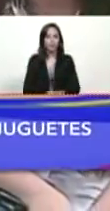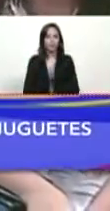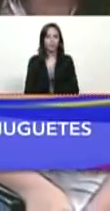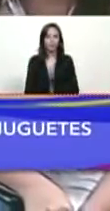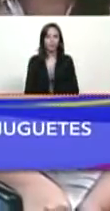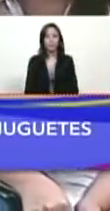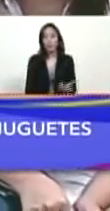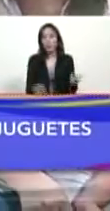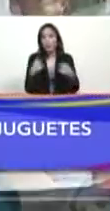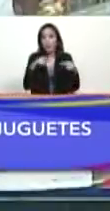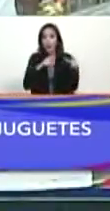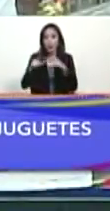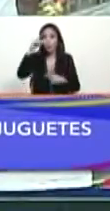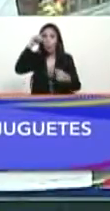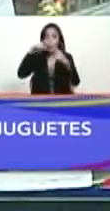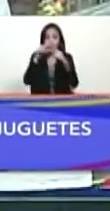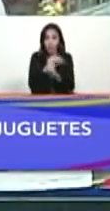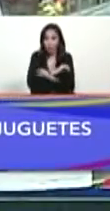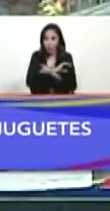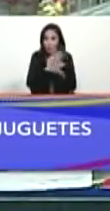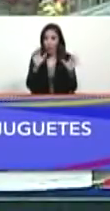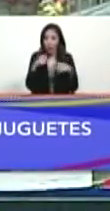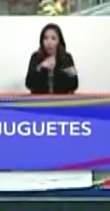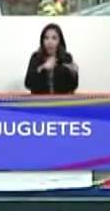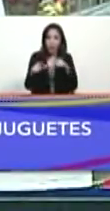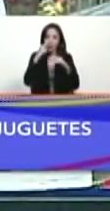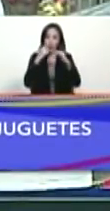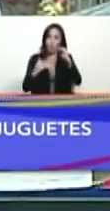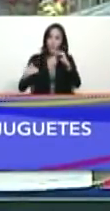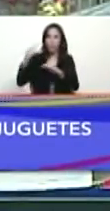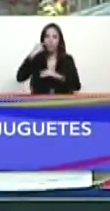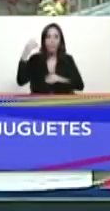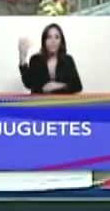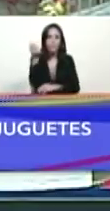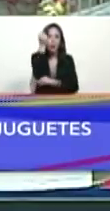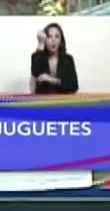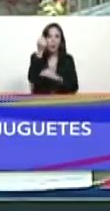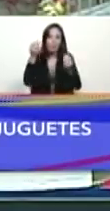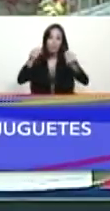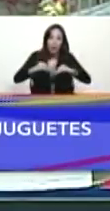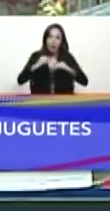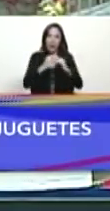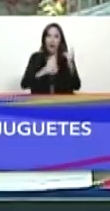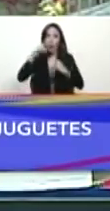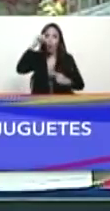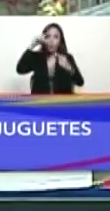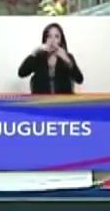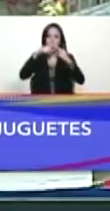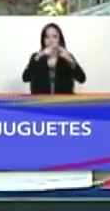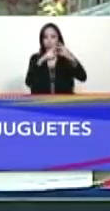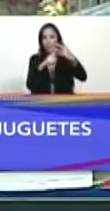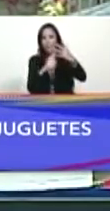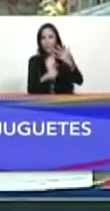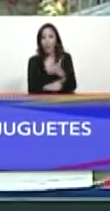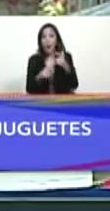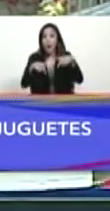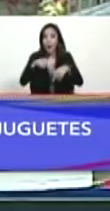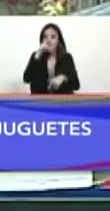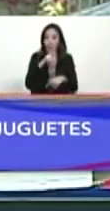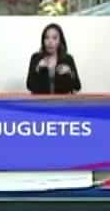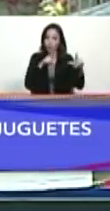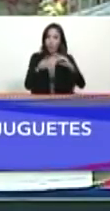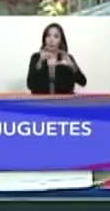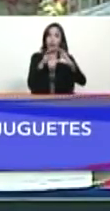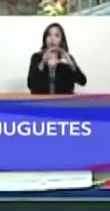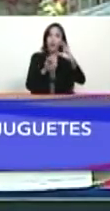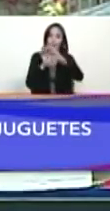ya logramos una meta, vamos por una superior, ¿verdad? Si ya consolidamos este año el carné de la